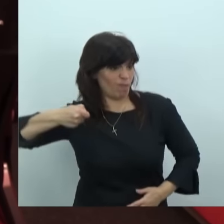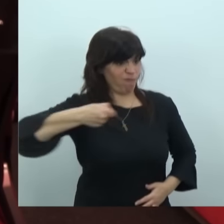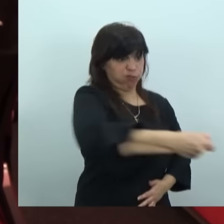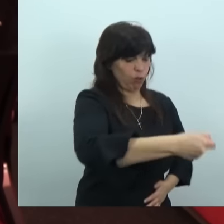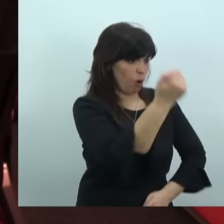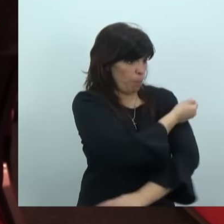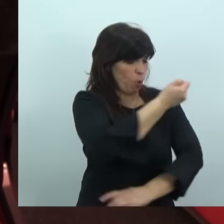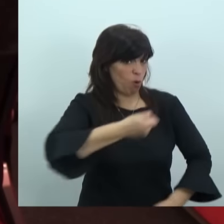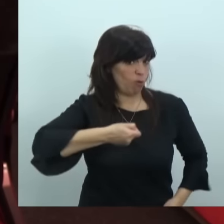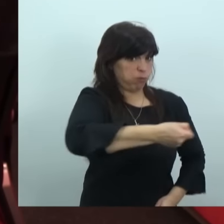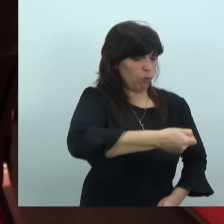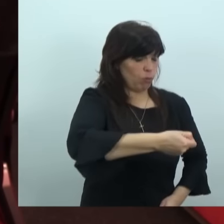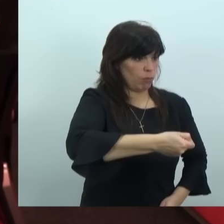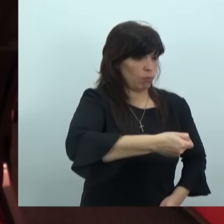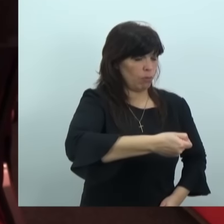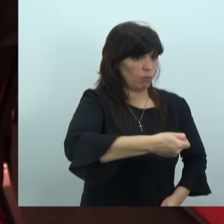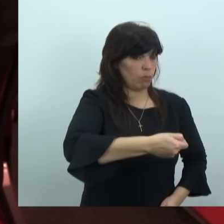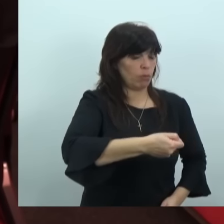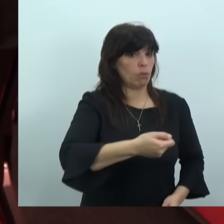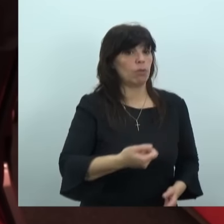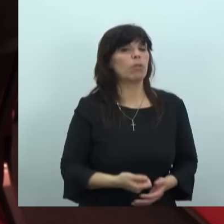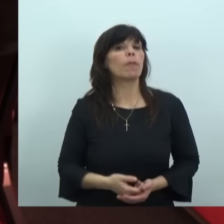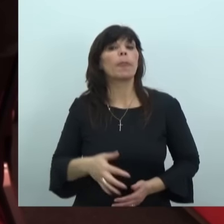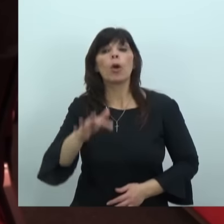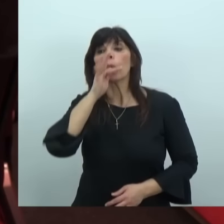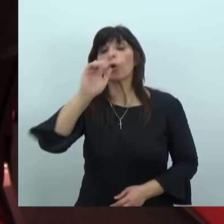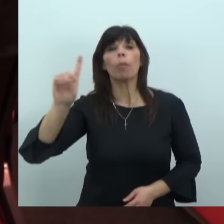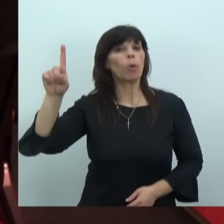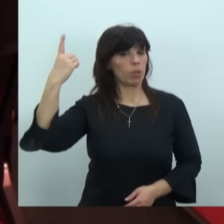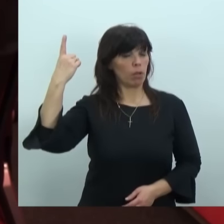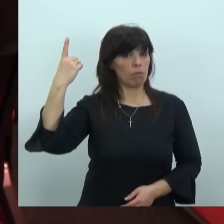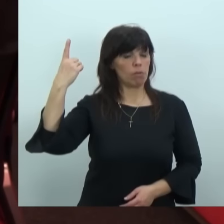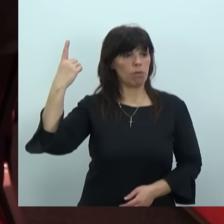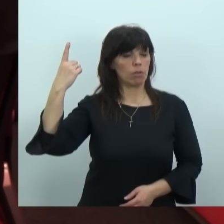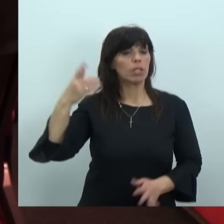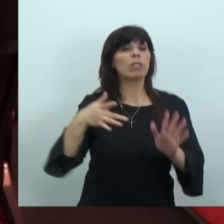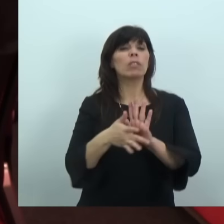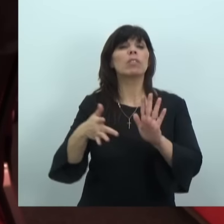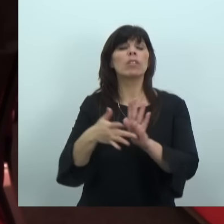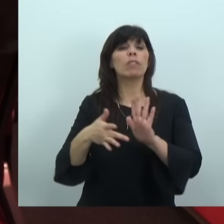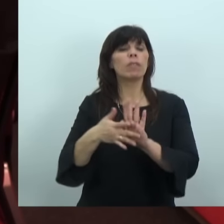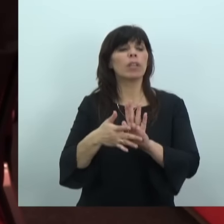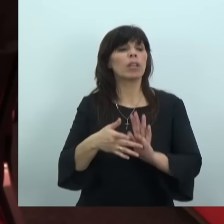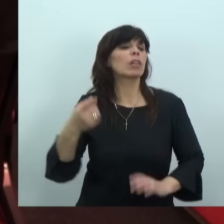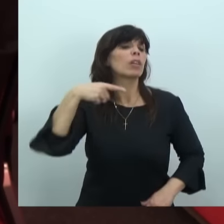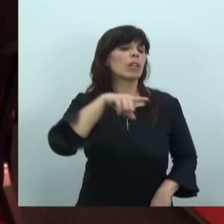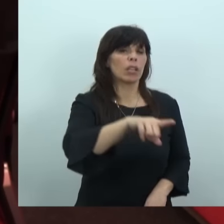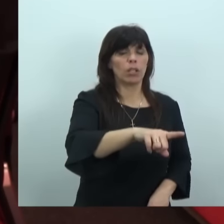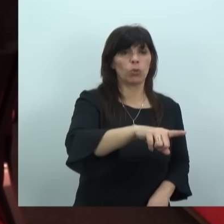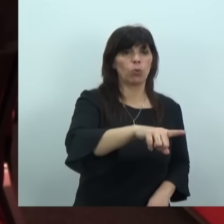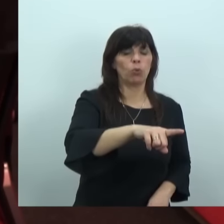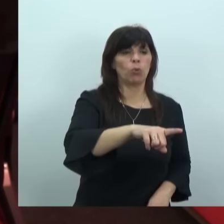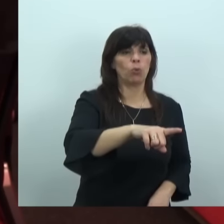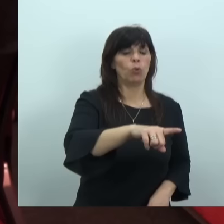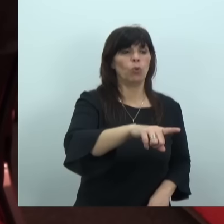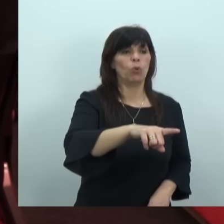una propiedad. Una promesa de Dios significa que tú eres